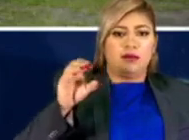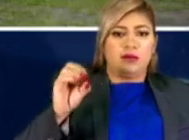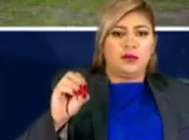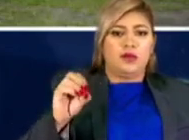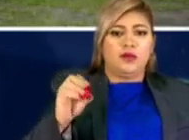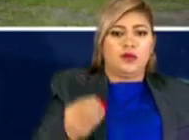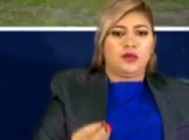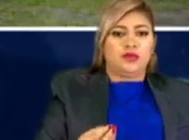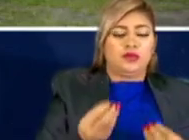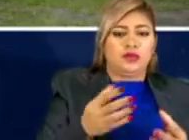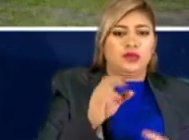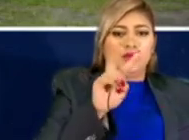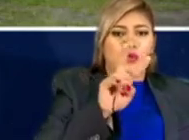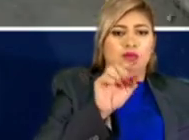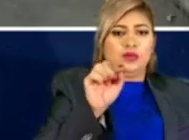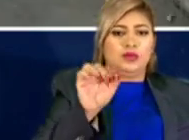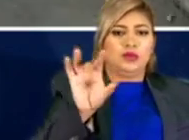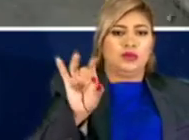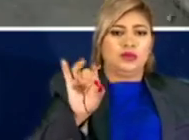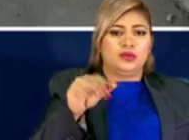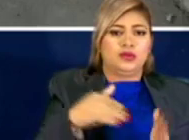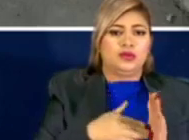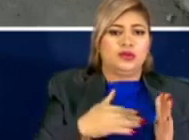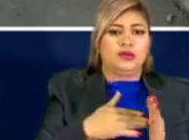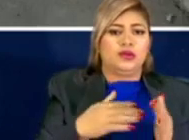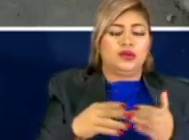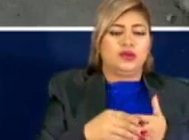de 2.8 millones de balboas.